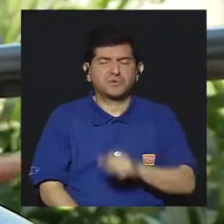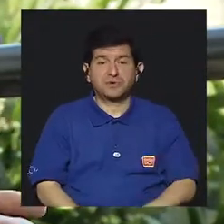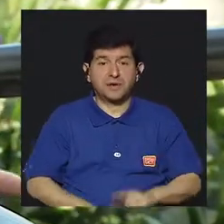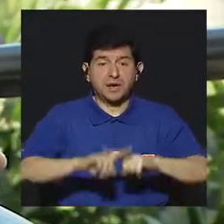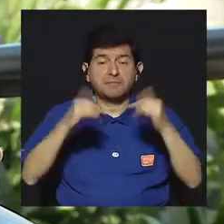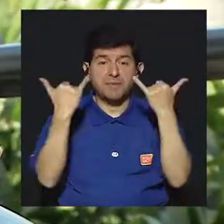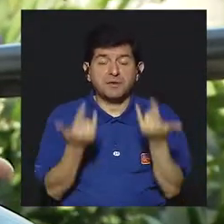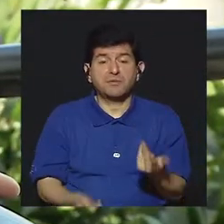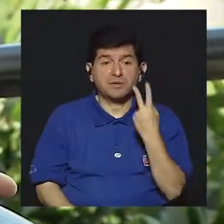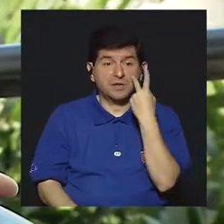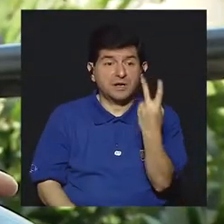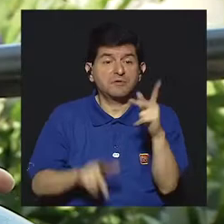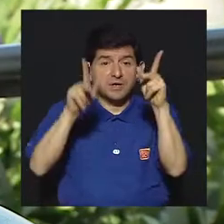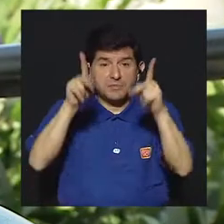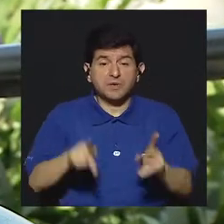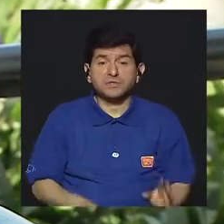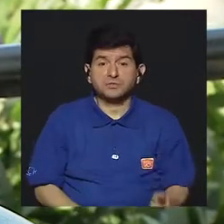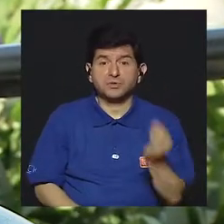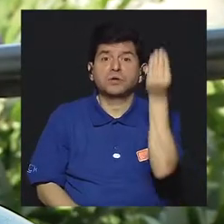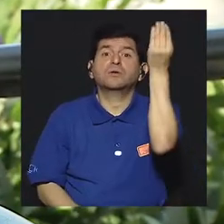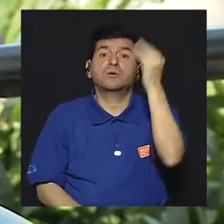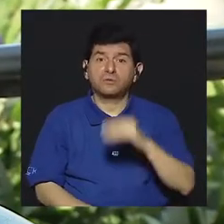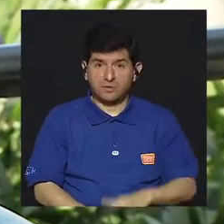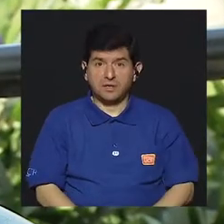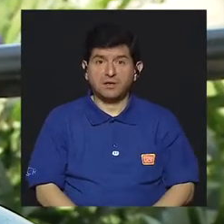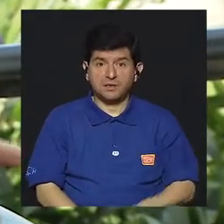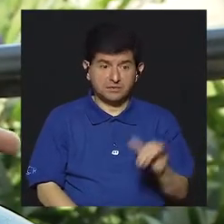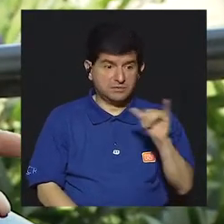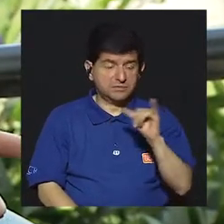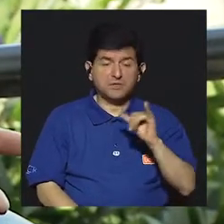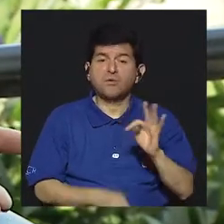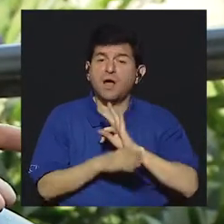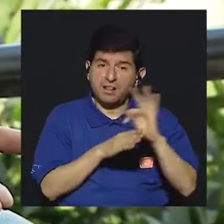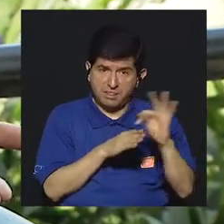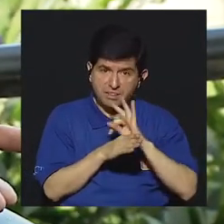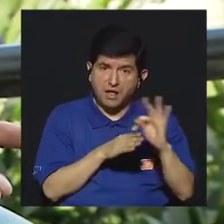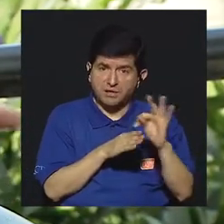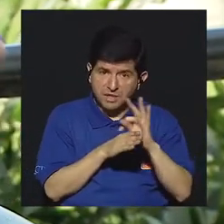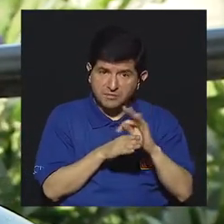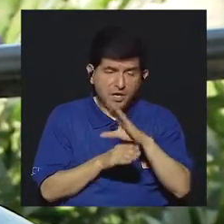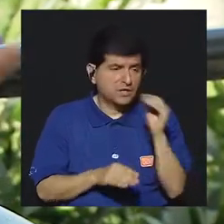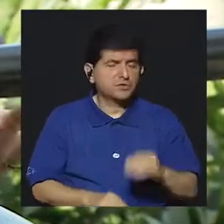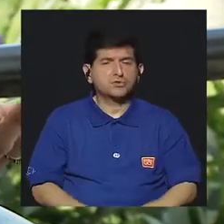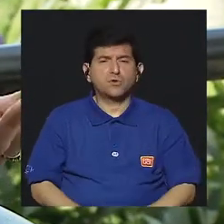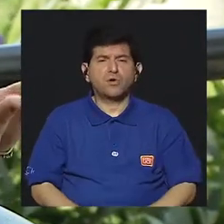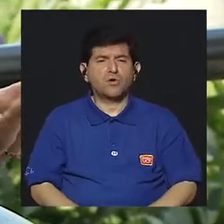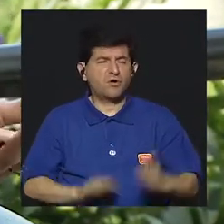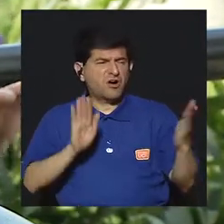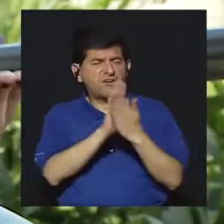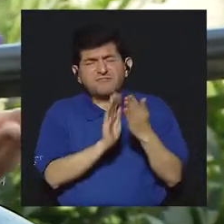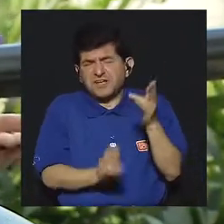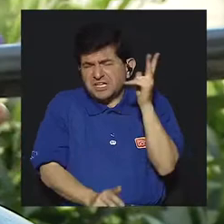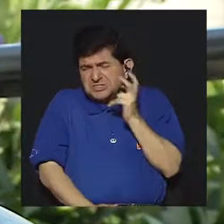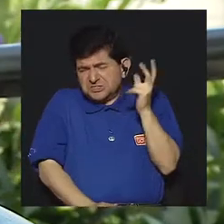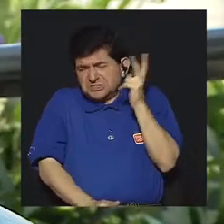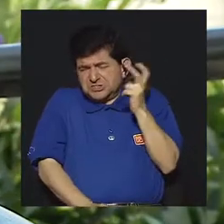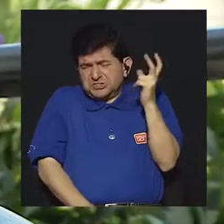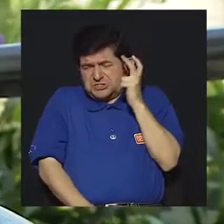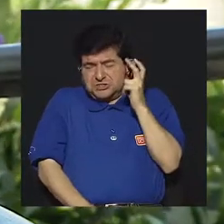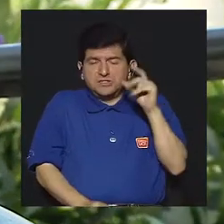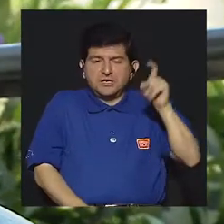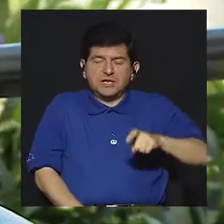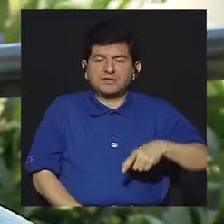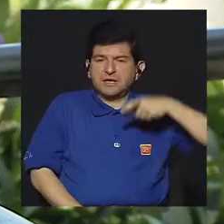viejita, pero ya estamos viendo personas mucho más jóvenes por esto mismo de tratamientos también y por exposición al ruido que va a